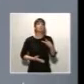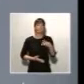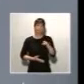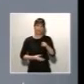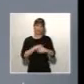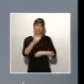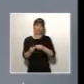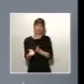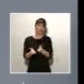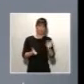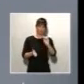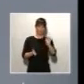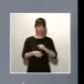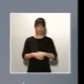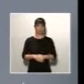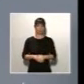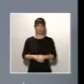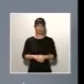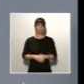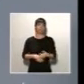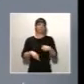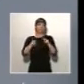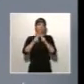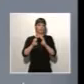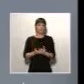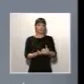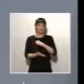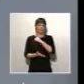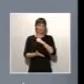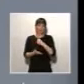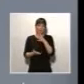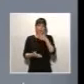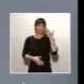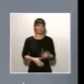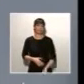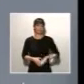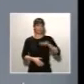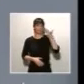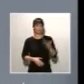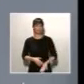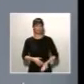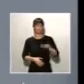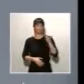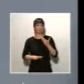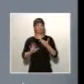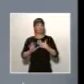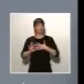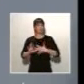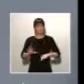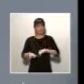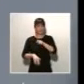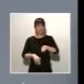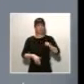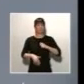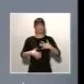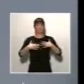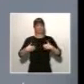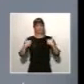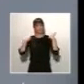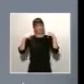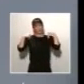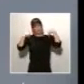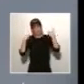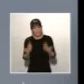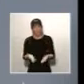clínica, por tanto, es crucial en este momento. Sabemos que puede suponer una carga adicional a los profesionales sanitarios en un momento en que se